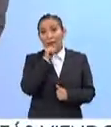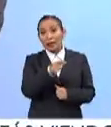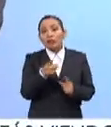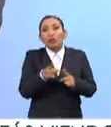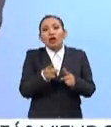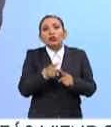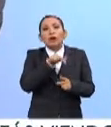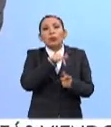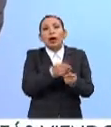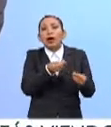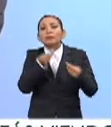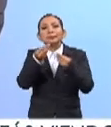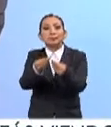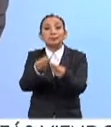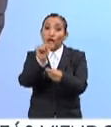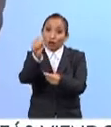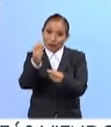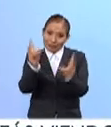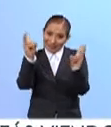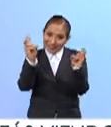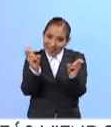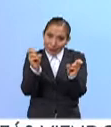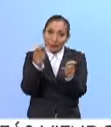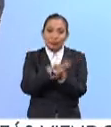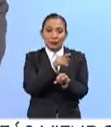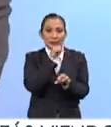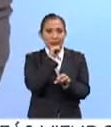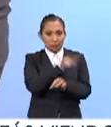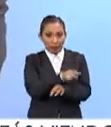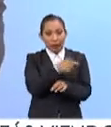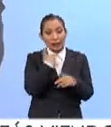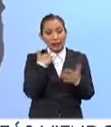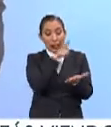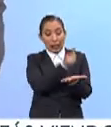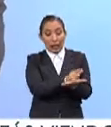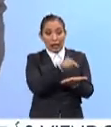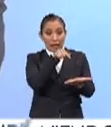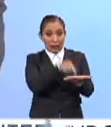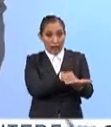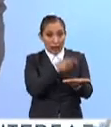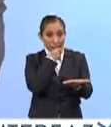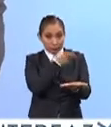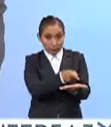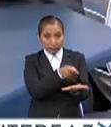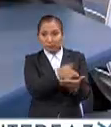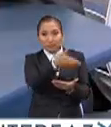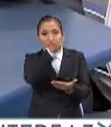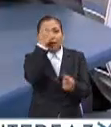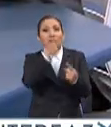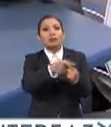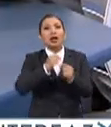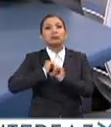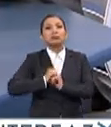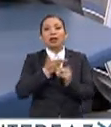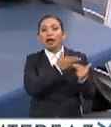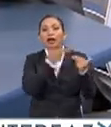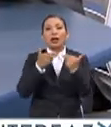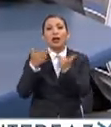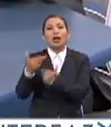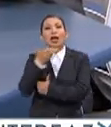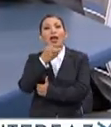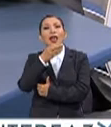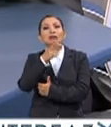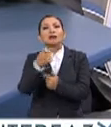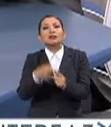en dónde se va a quedar en México. Esa es otra cosa. No, esa es otra cosa. Porque también legalmente, pues, no se sabe quién es el heredero o los